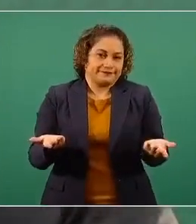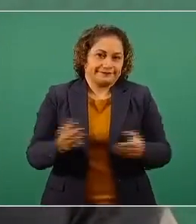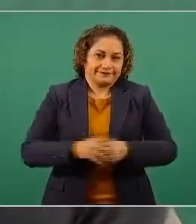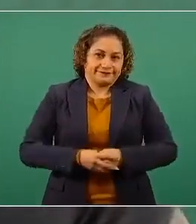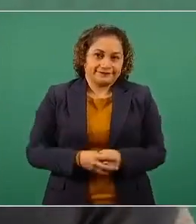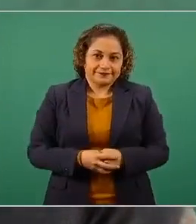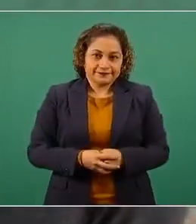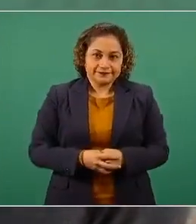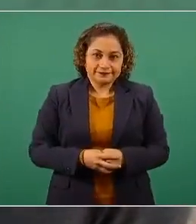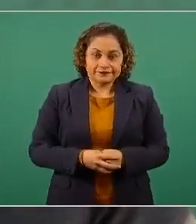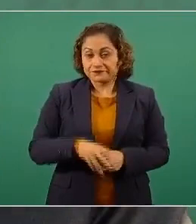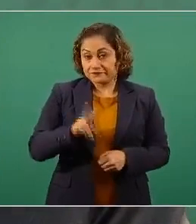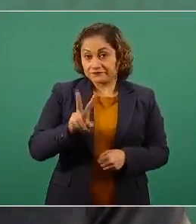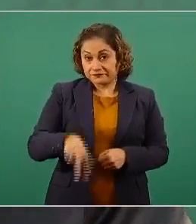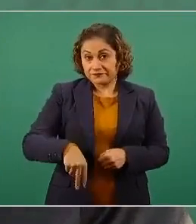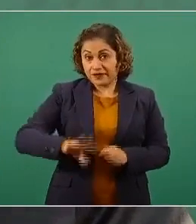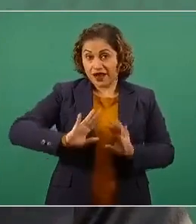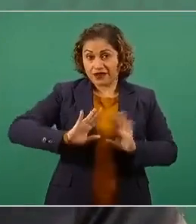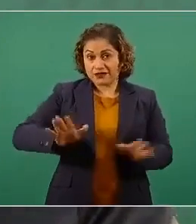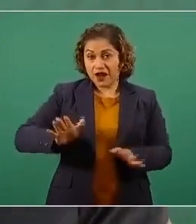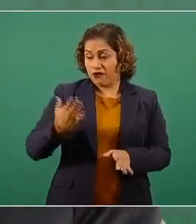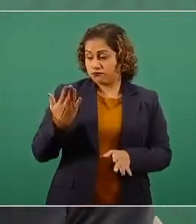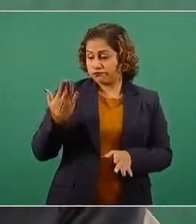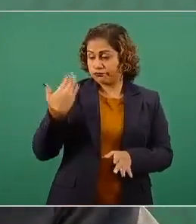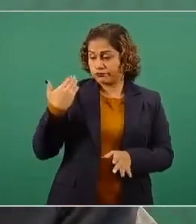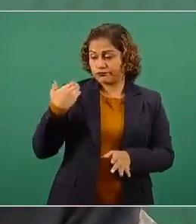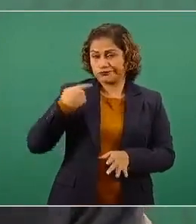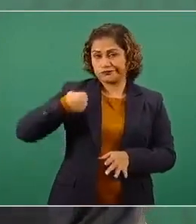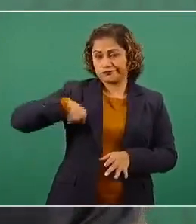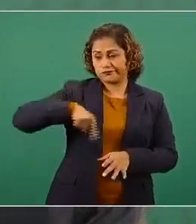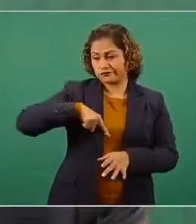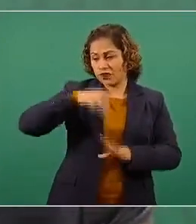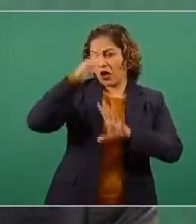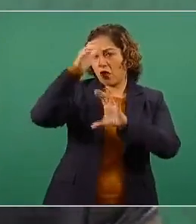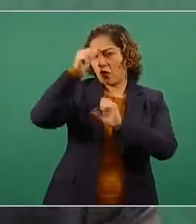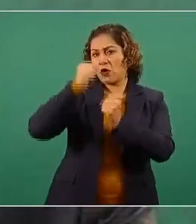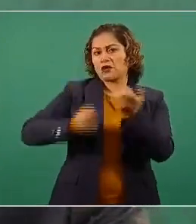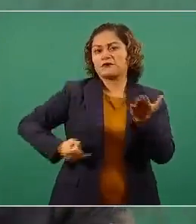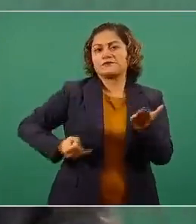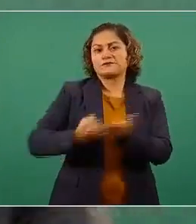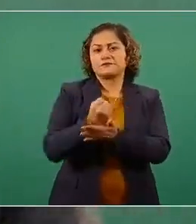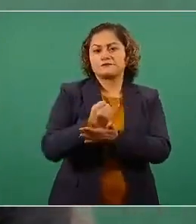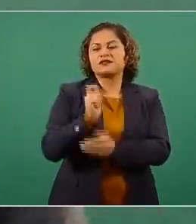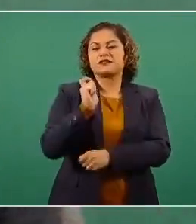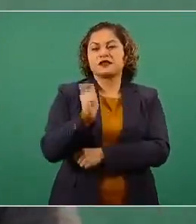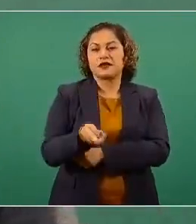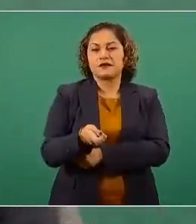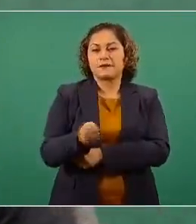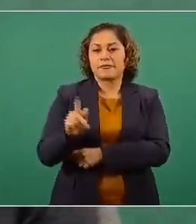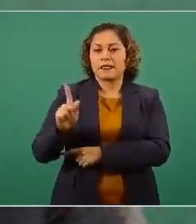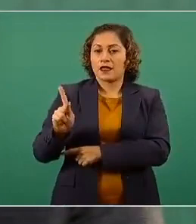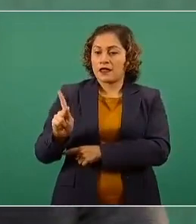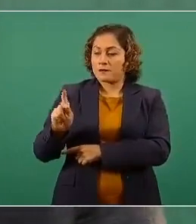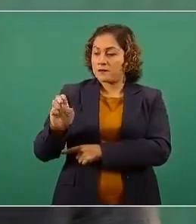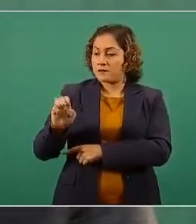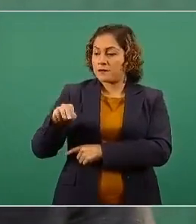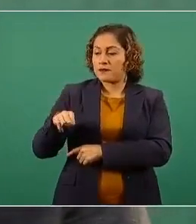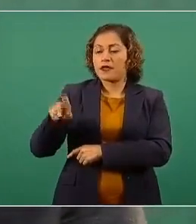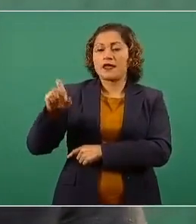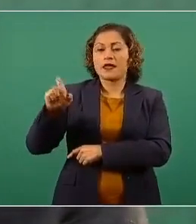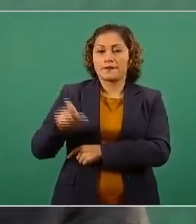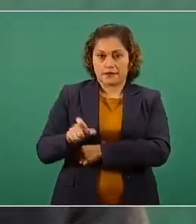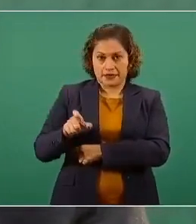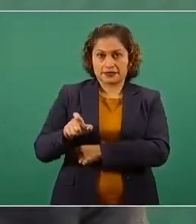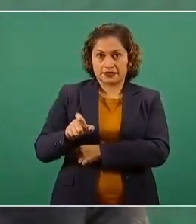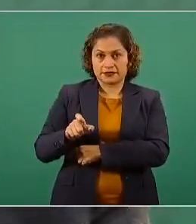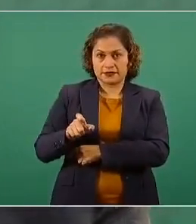Desde hace algún tiempo se tomó el acuerdo de que Pemex le suministrara